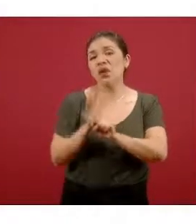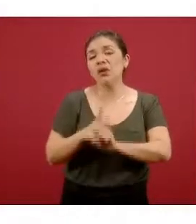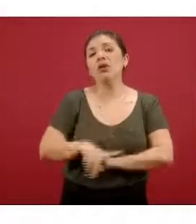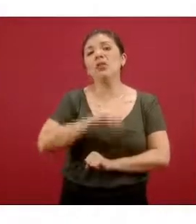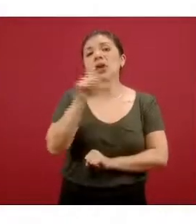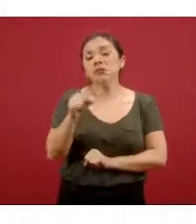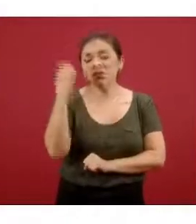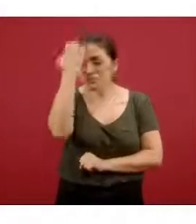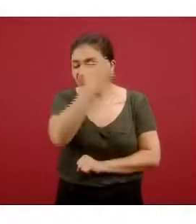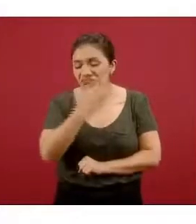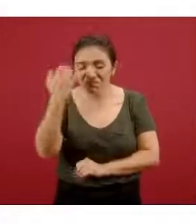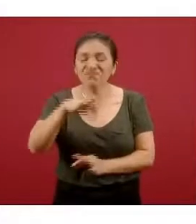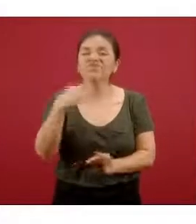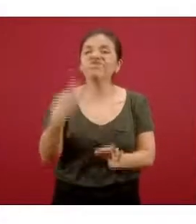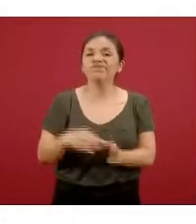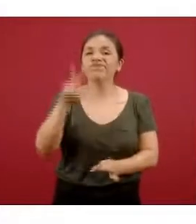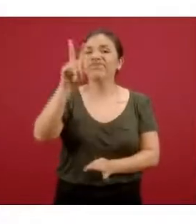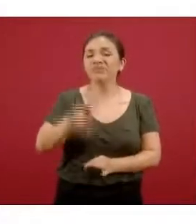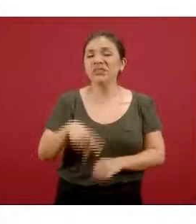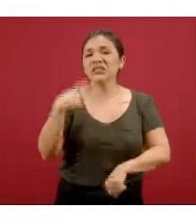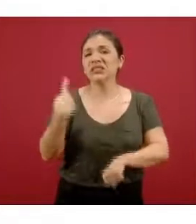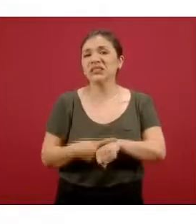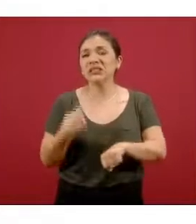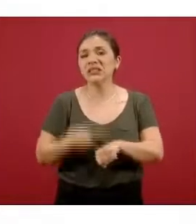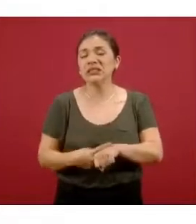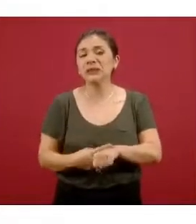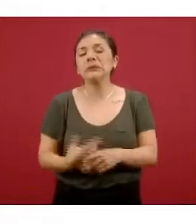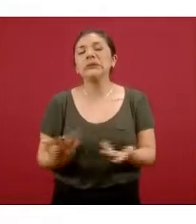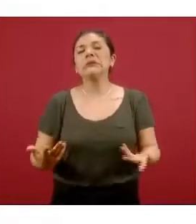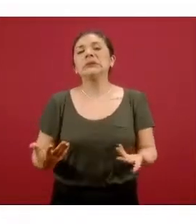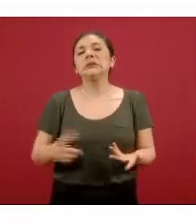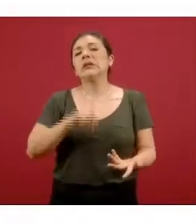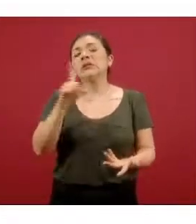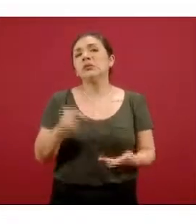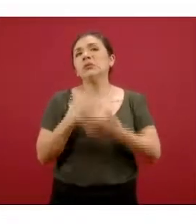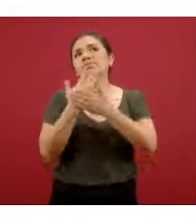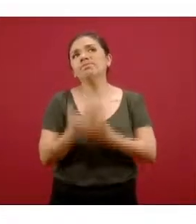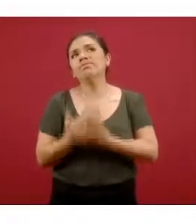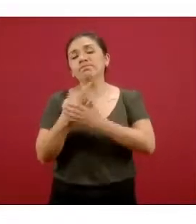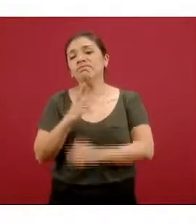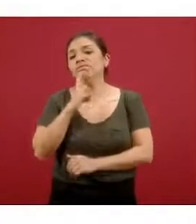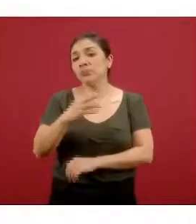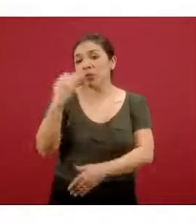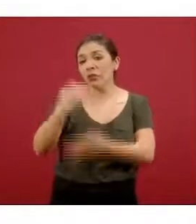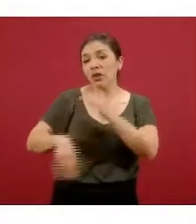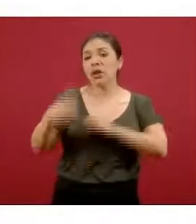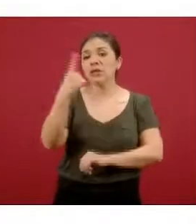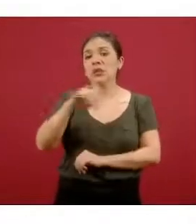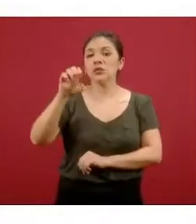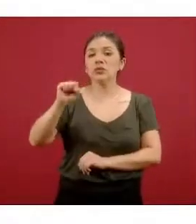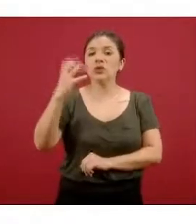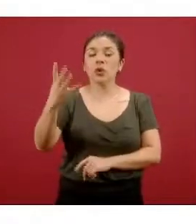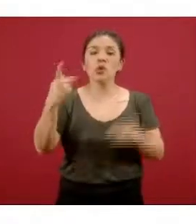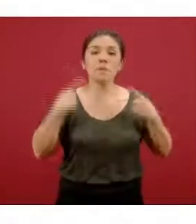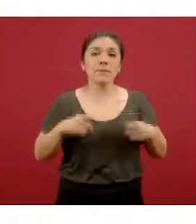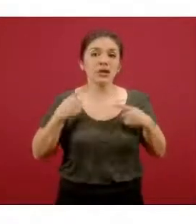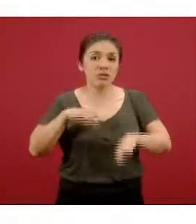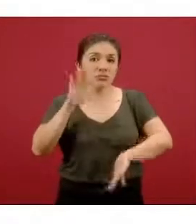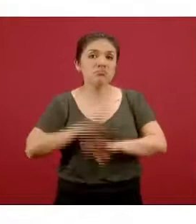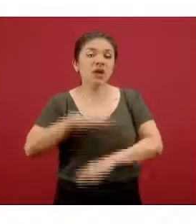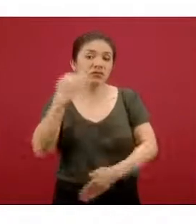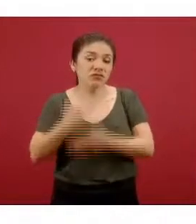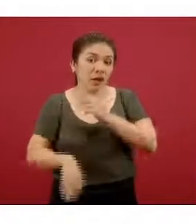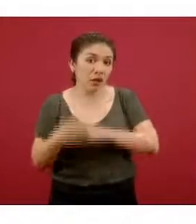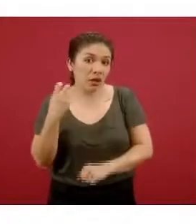se confirma esta asociación de manera directa y estaríamos esperando el resultado de 164 profesionales más.